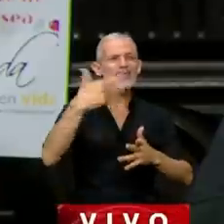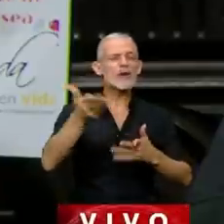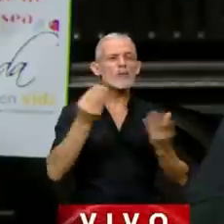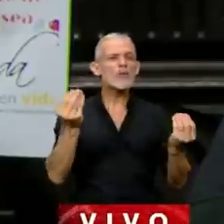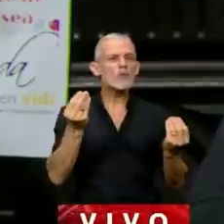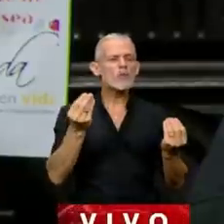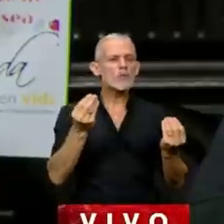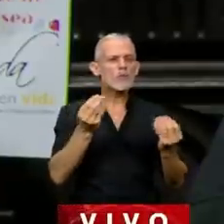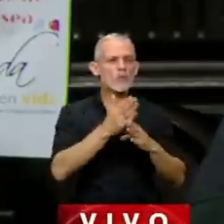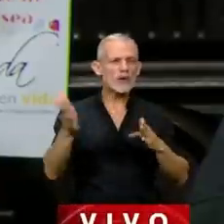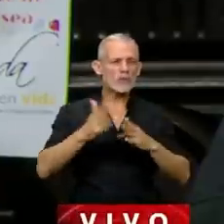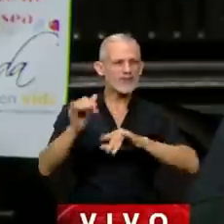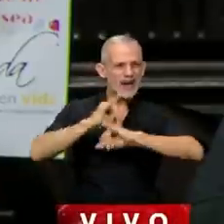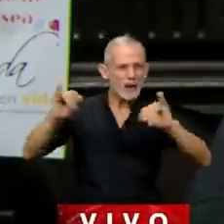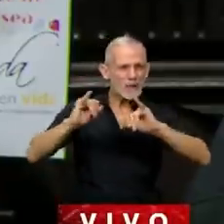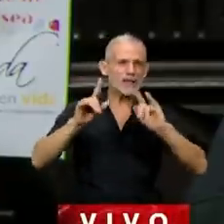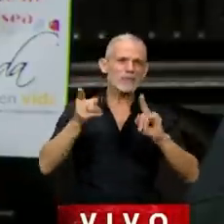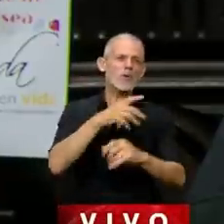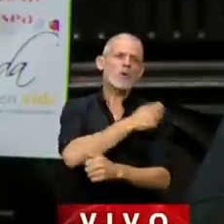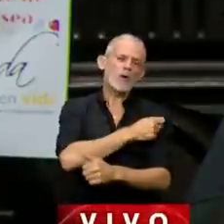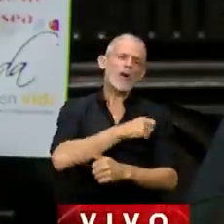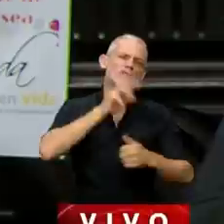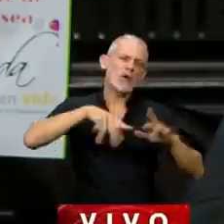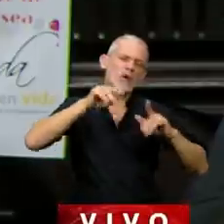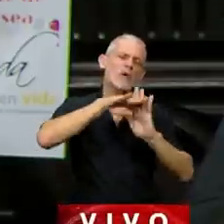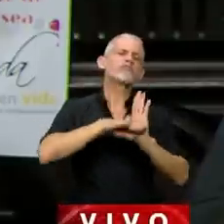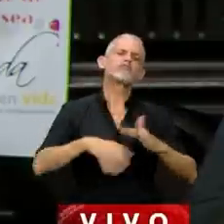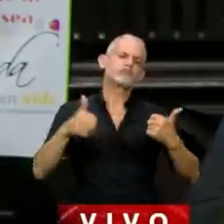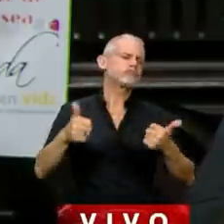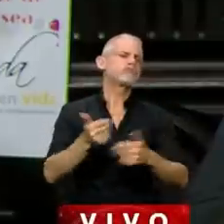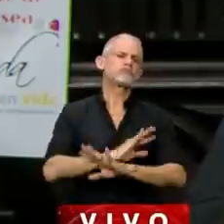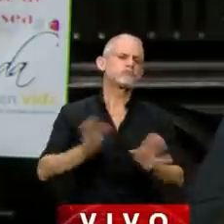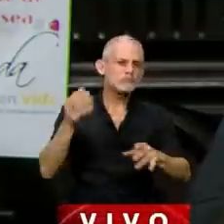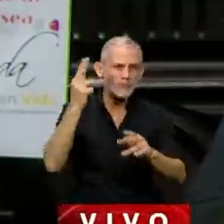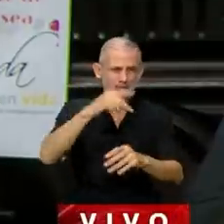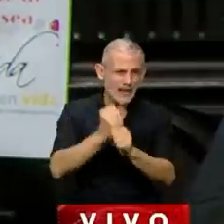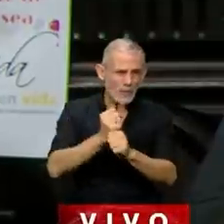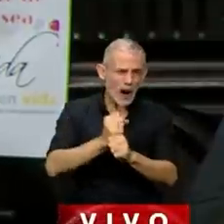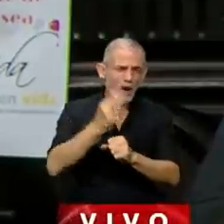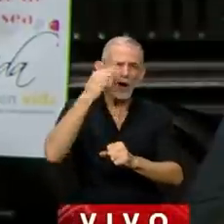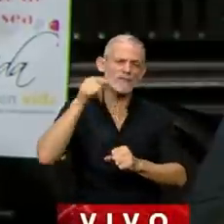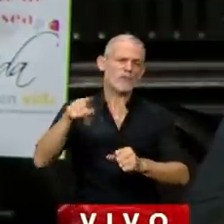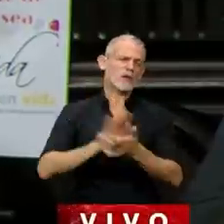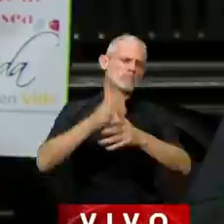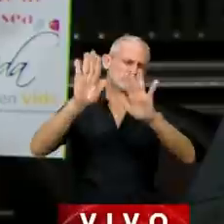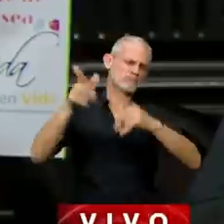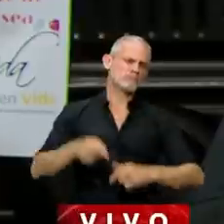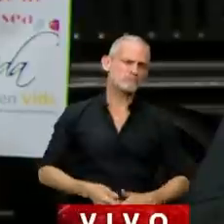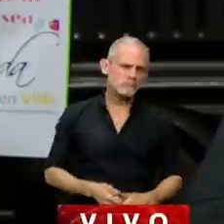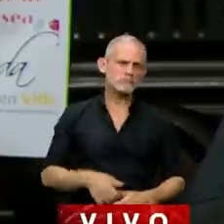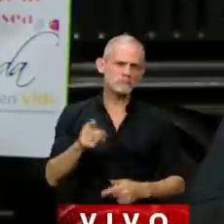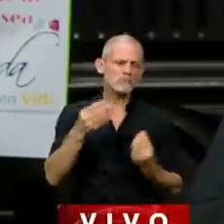en aquella campaña tremenda de vacunación que también hicieron un trabajo enorme para